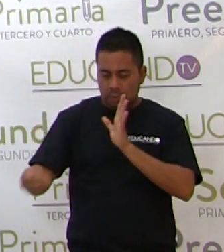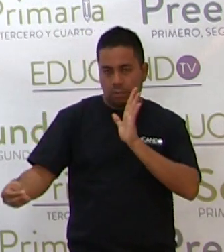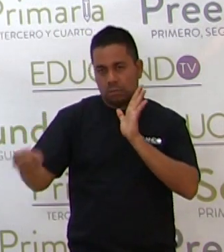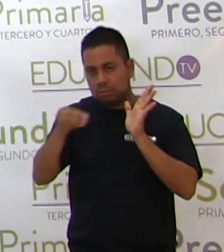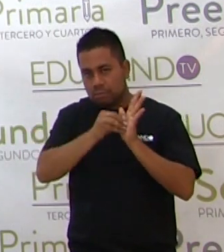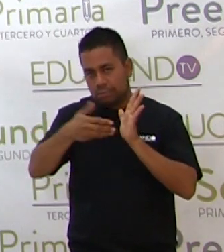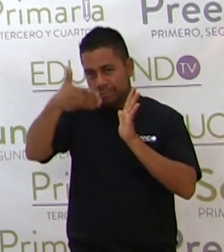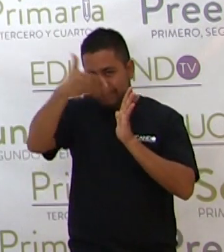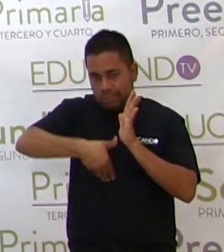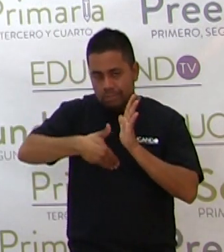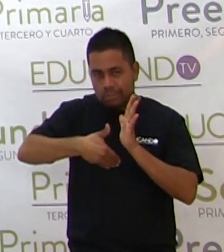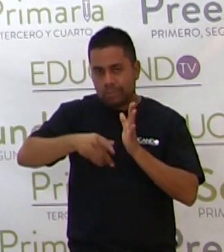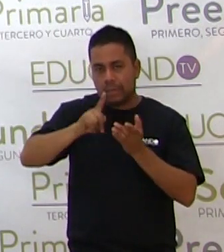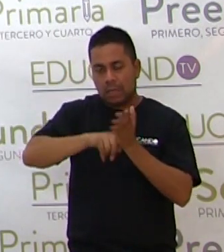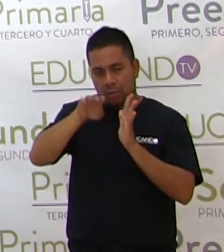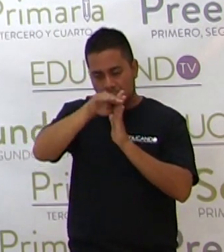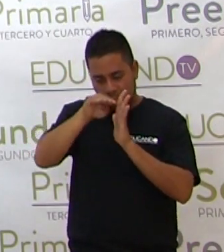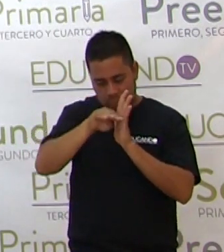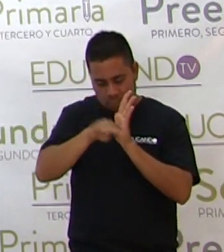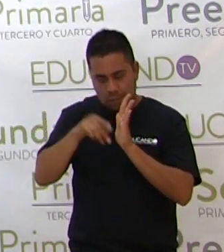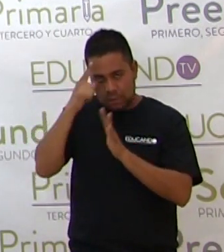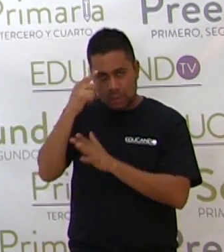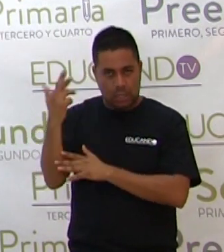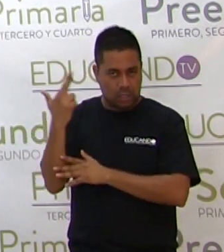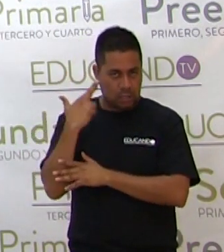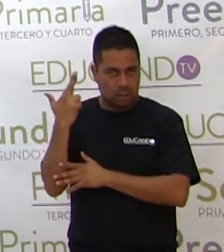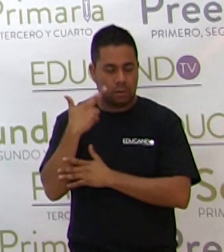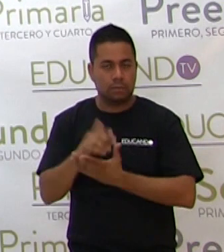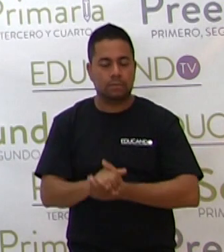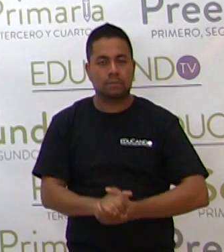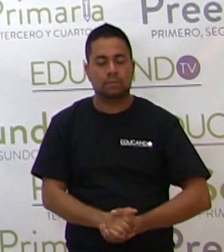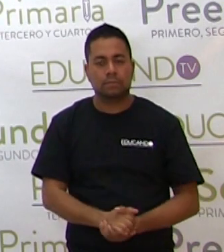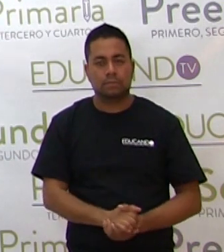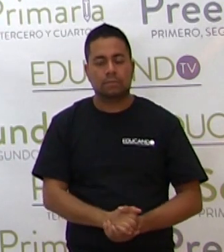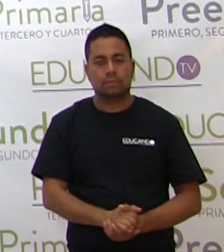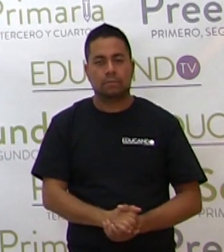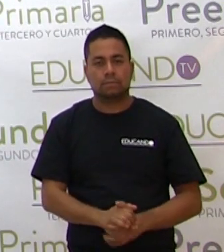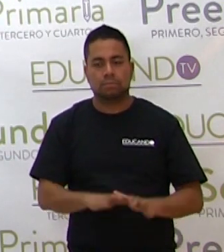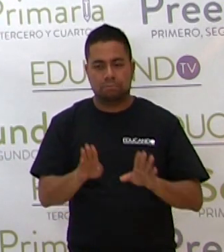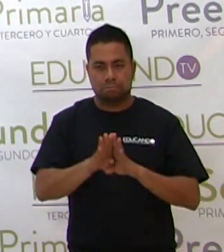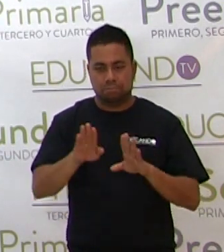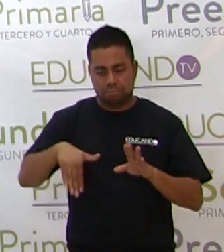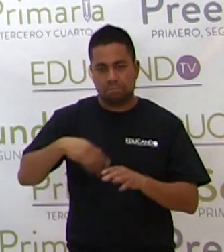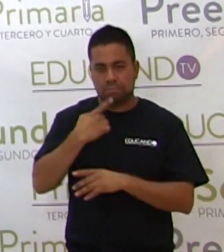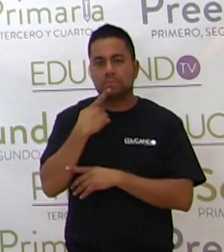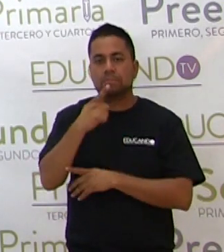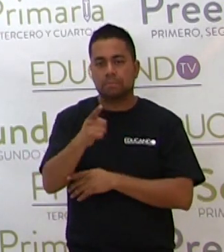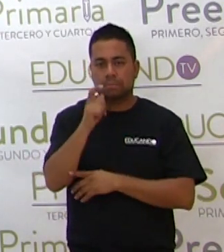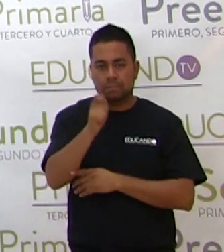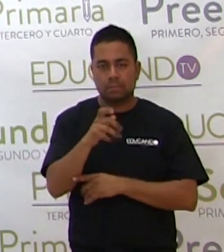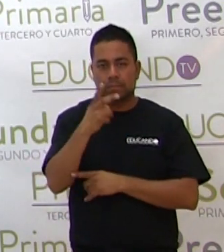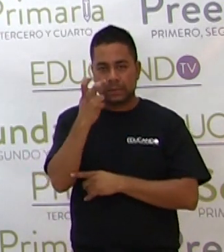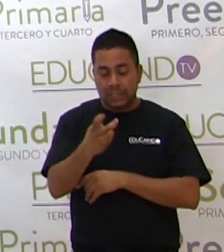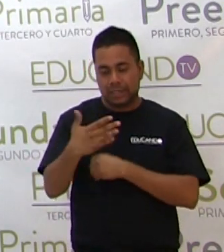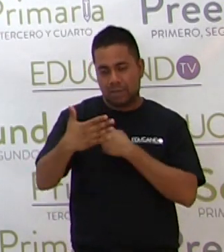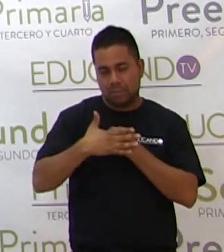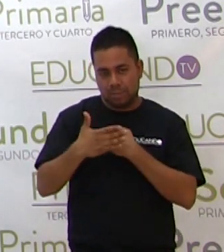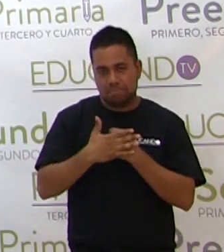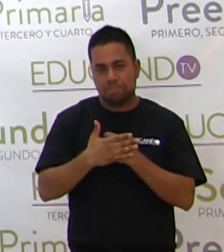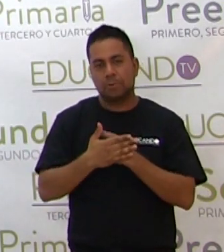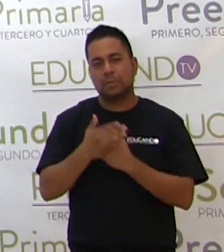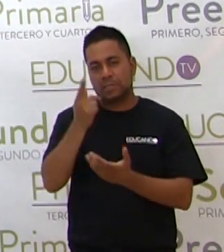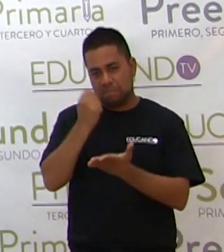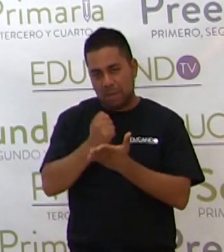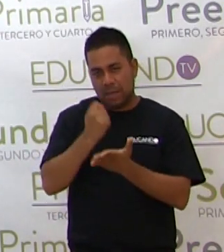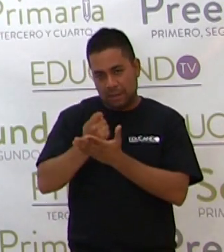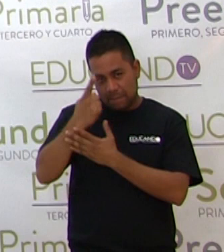en el guión de radio y como les estaba yo diciendo esa es nuestra próxima tarea en